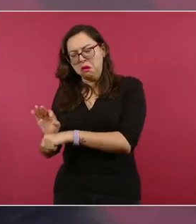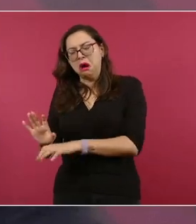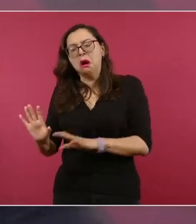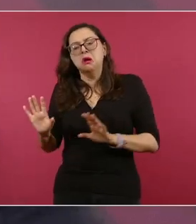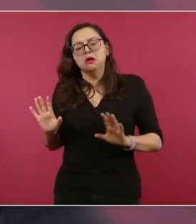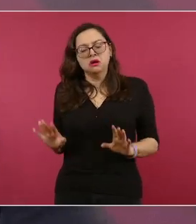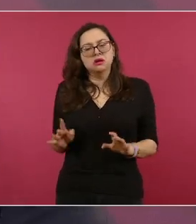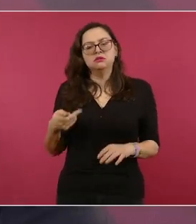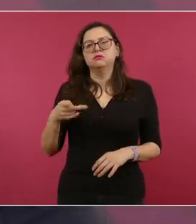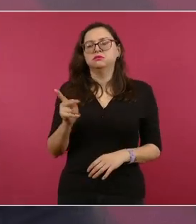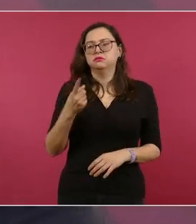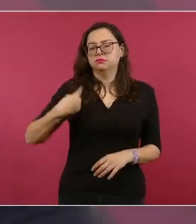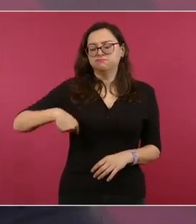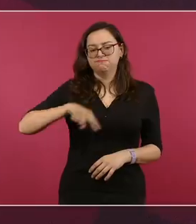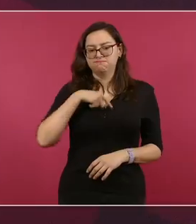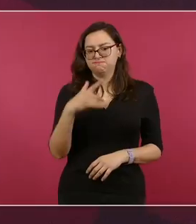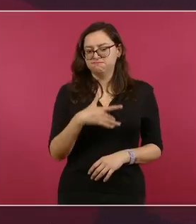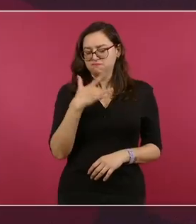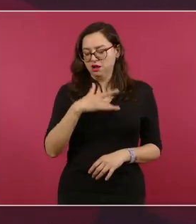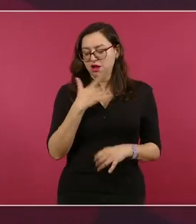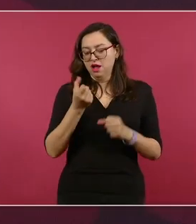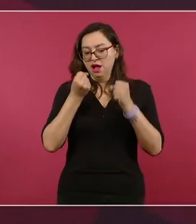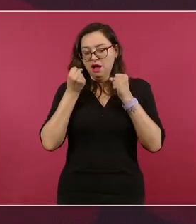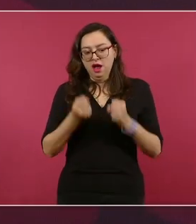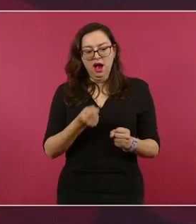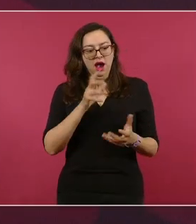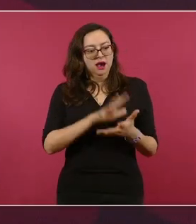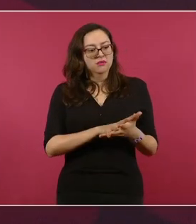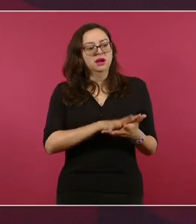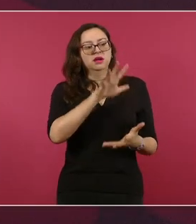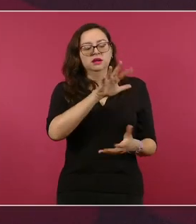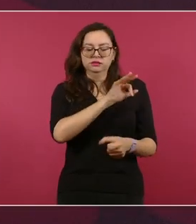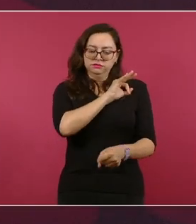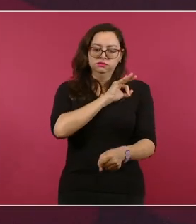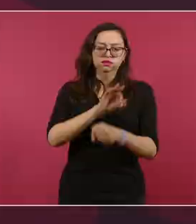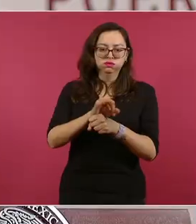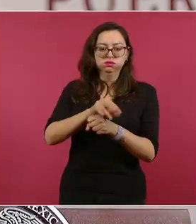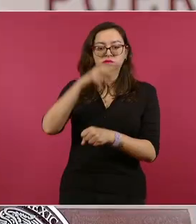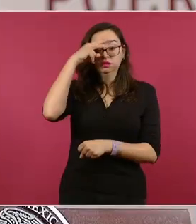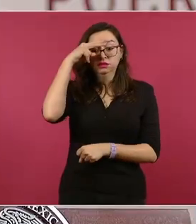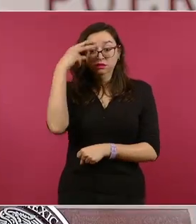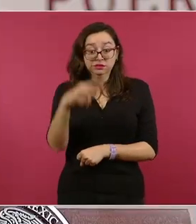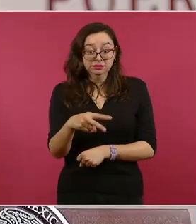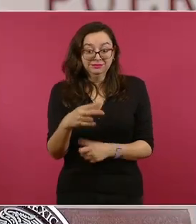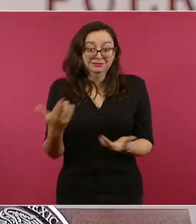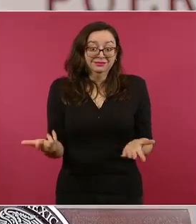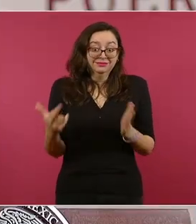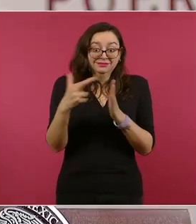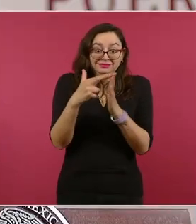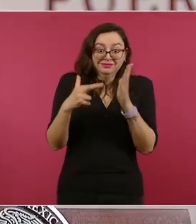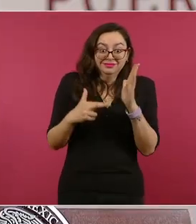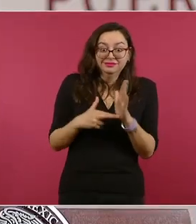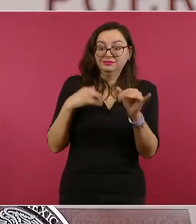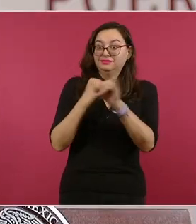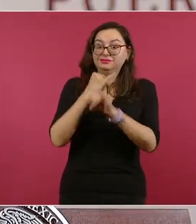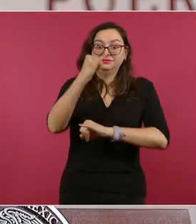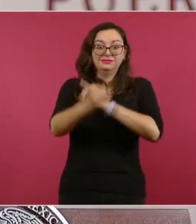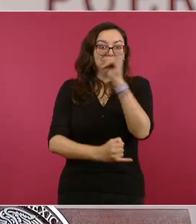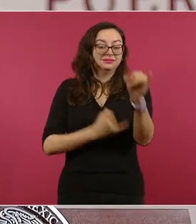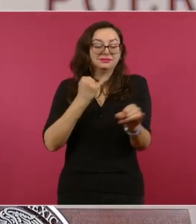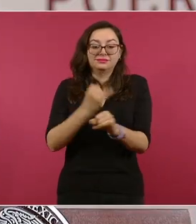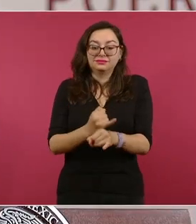la totalidad de los estados apoyan los argumentos de México, porque estas son las reglas básicas de la convivencia